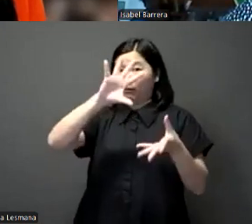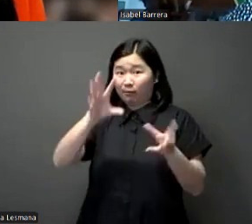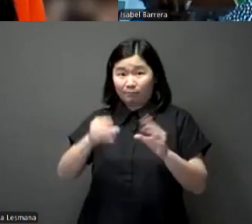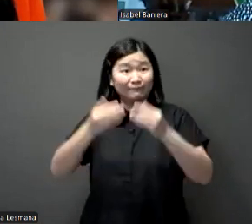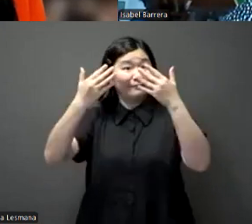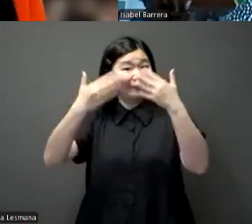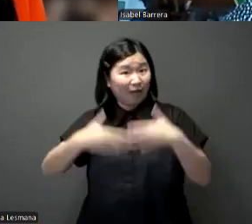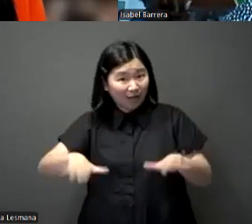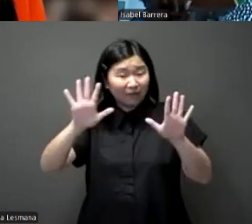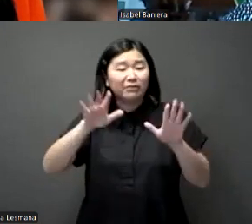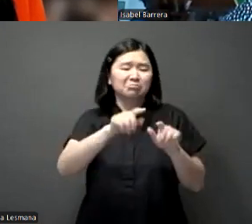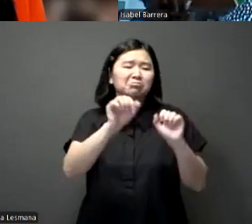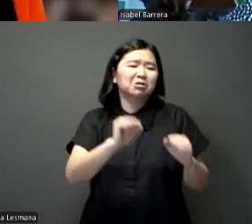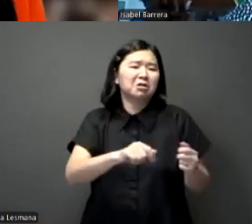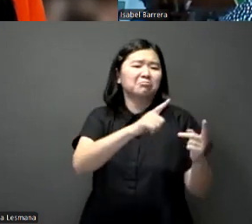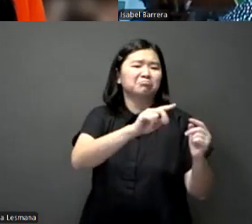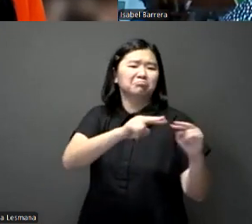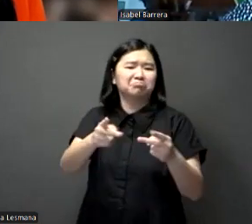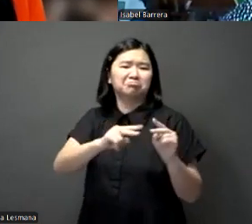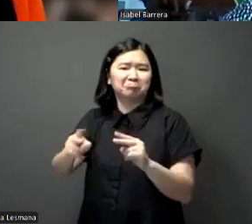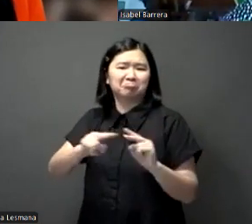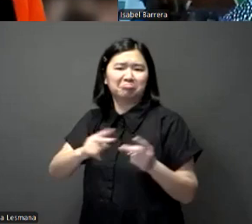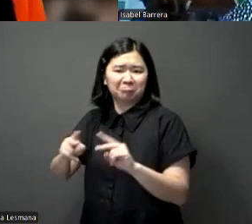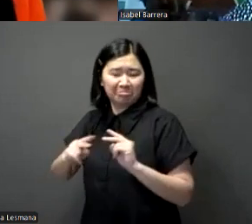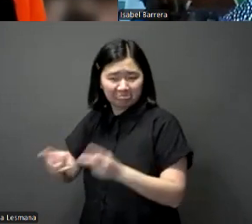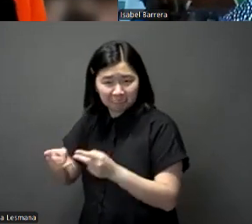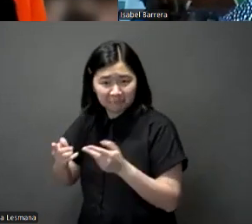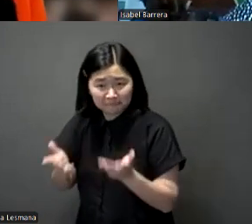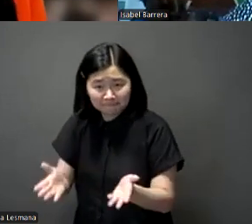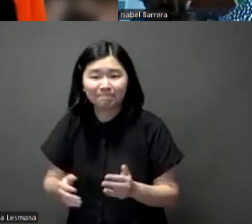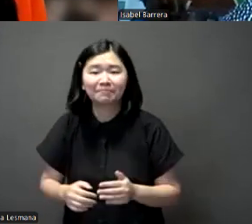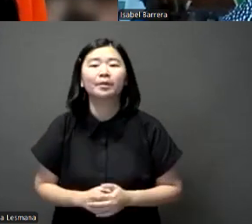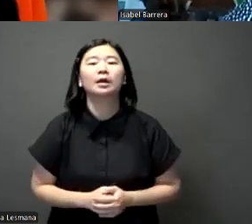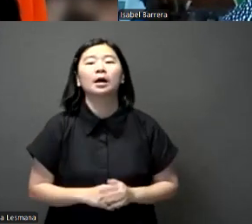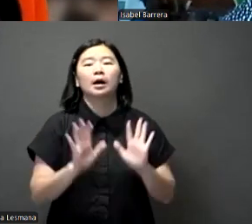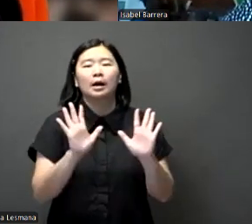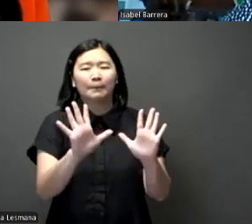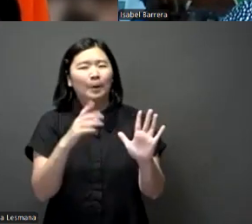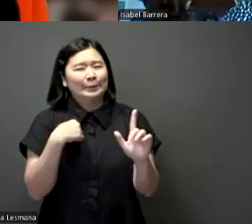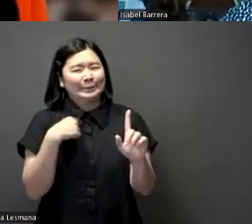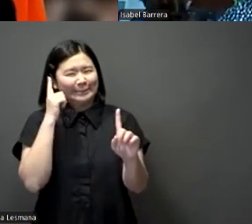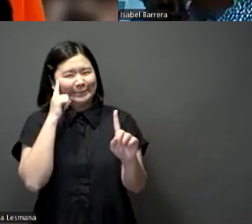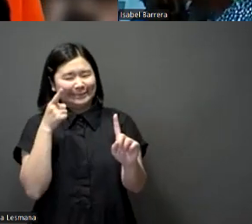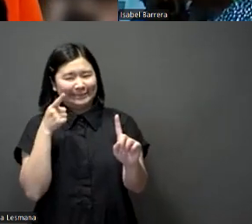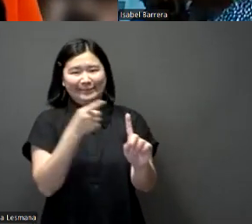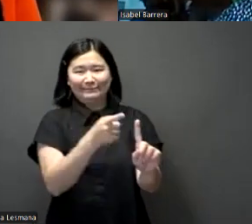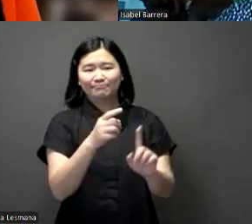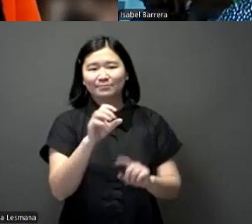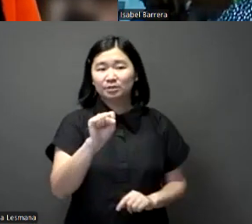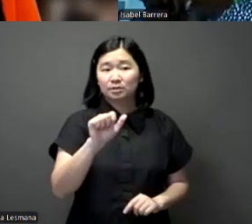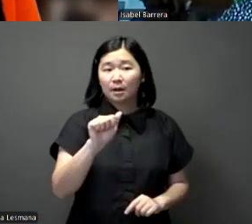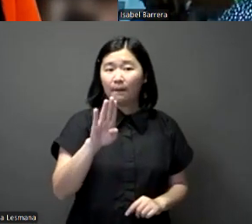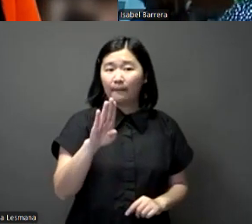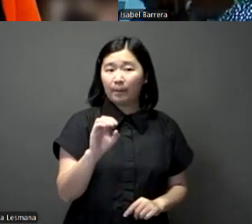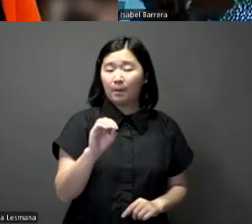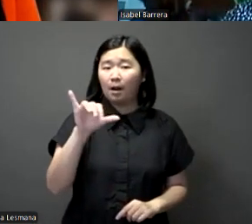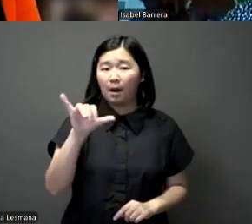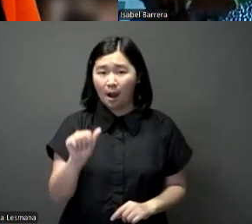determinantes sociales planea entablar para poder